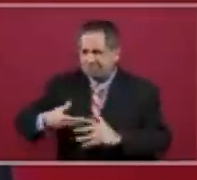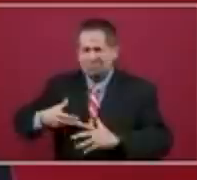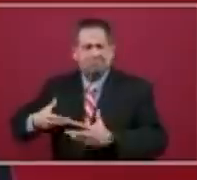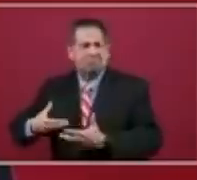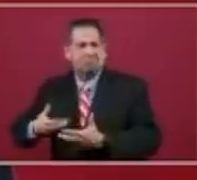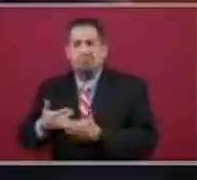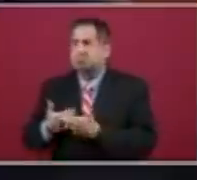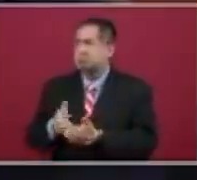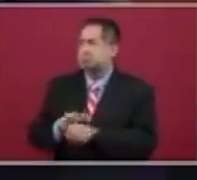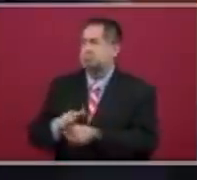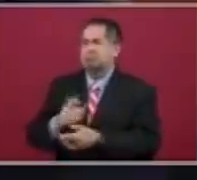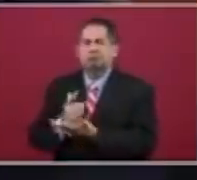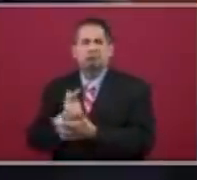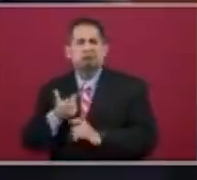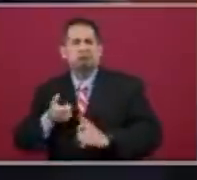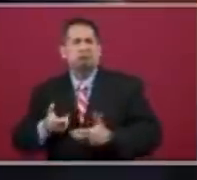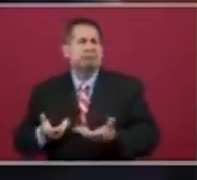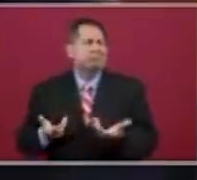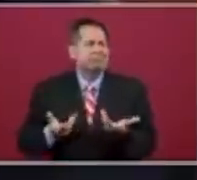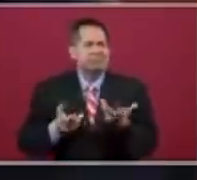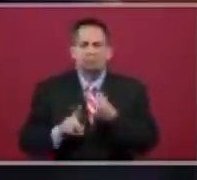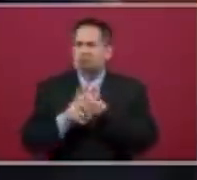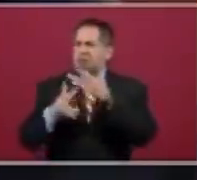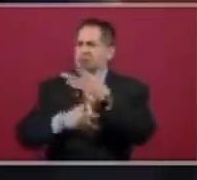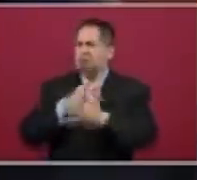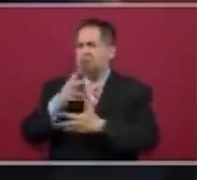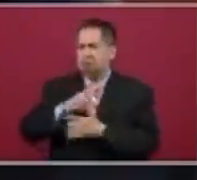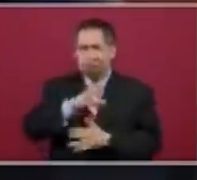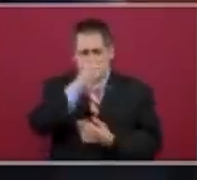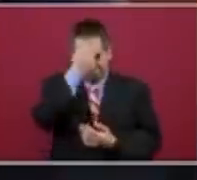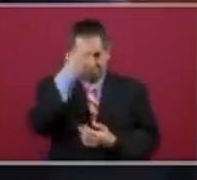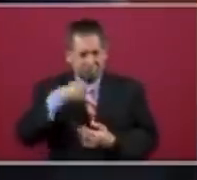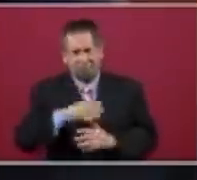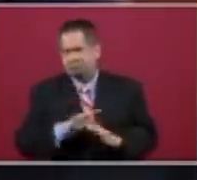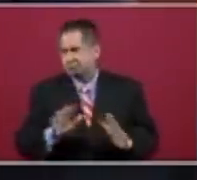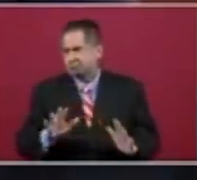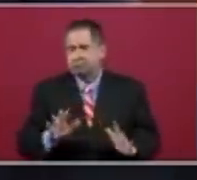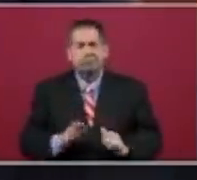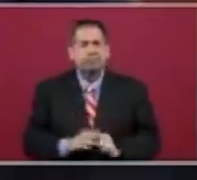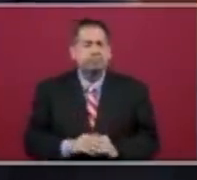que tengamos nosotros violencia en el país. Y